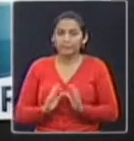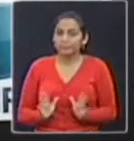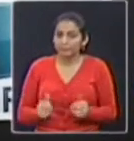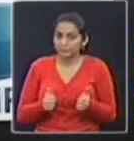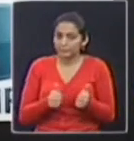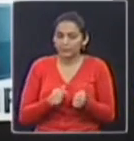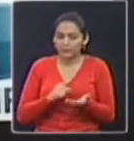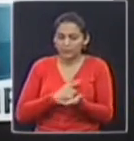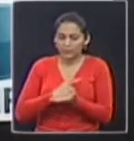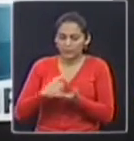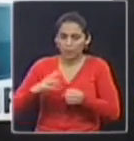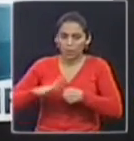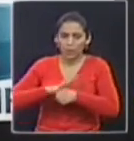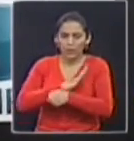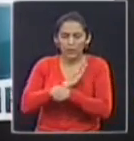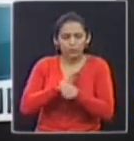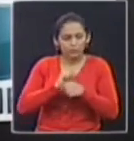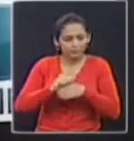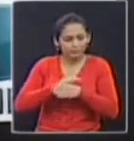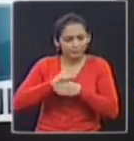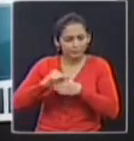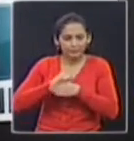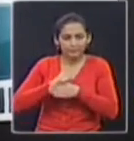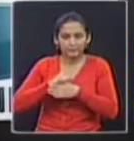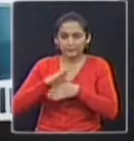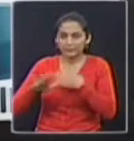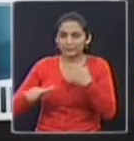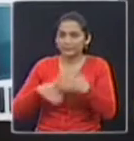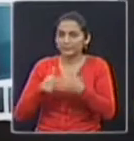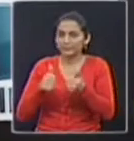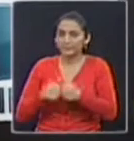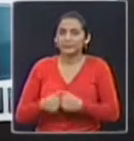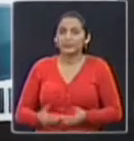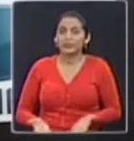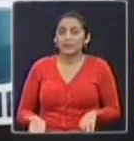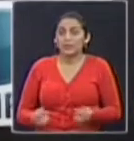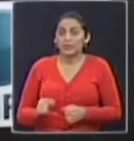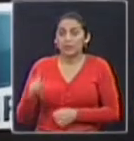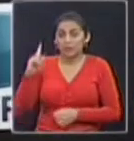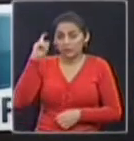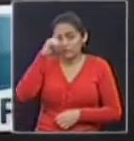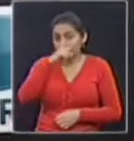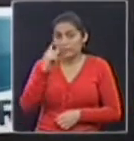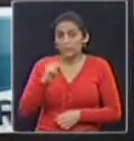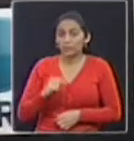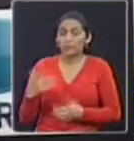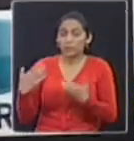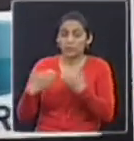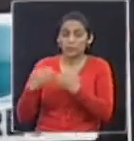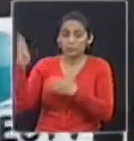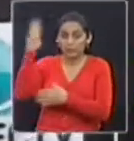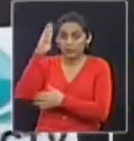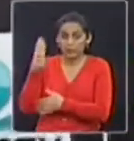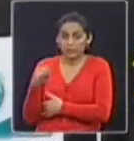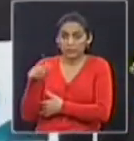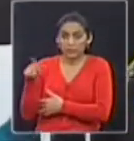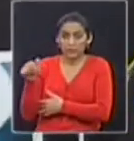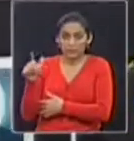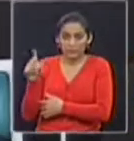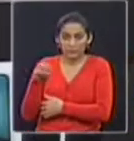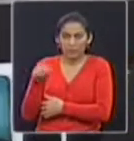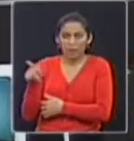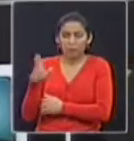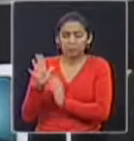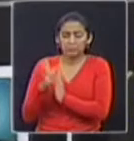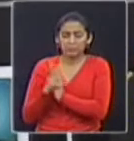en la semana y poder traer la clasificación de Brasil. Sabemos que no es fácil, que jugamos con Palmeiras, un equipo que tiene